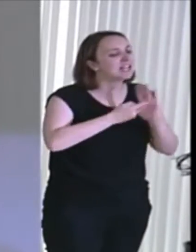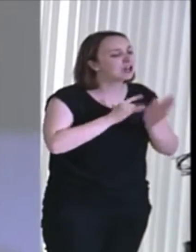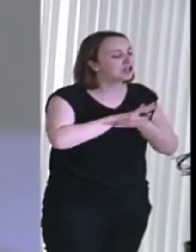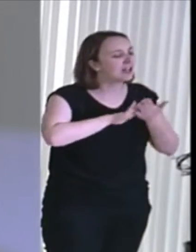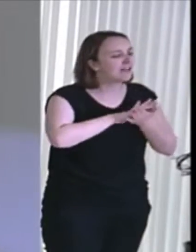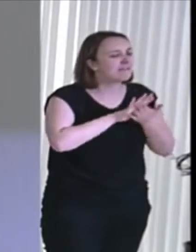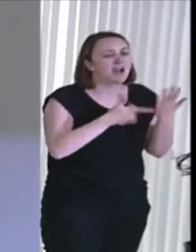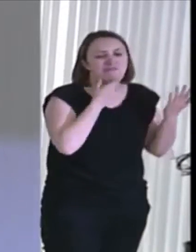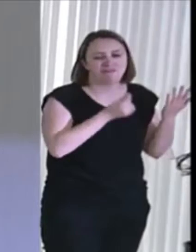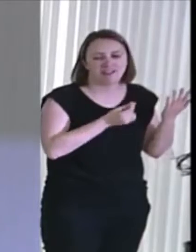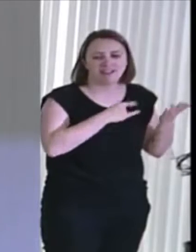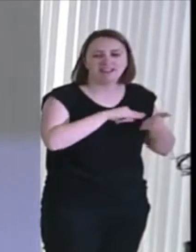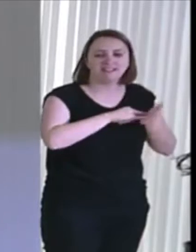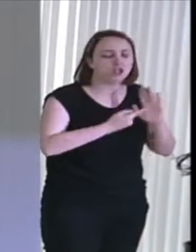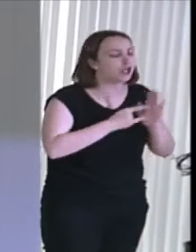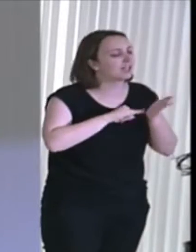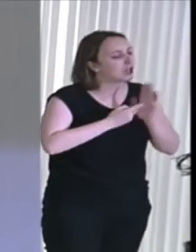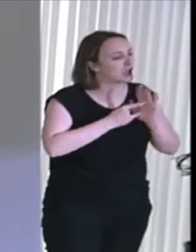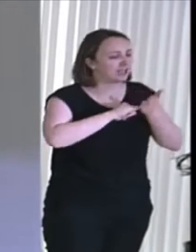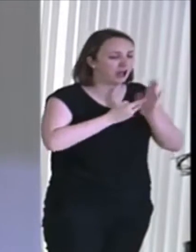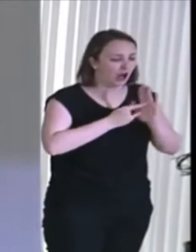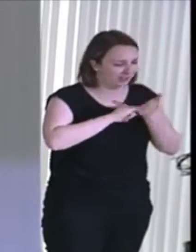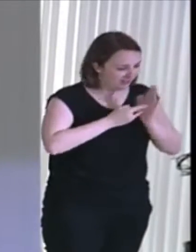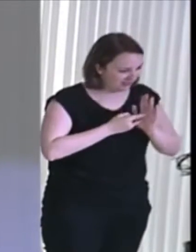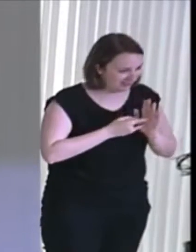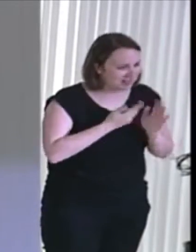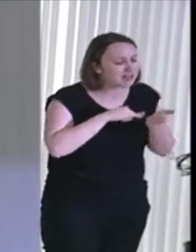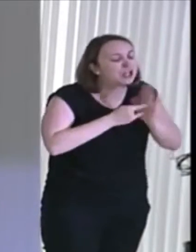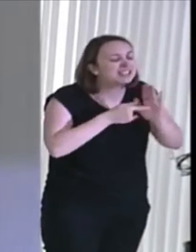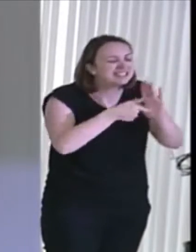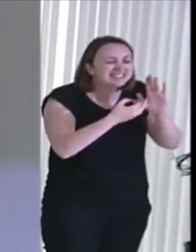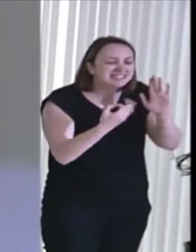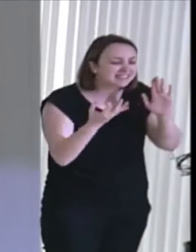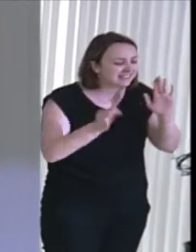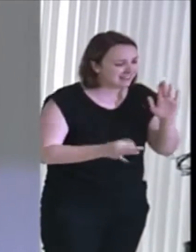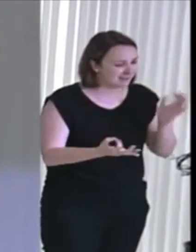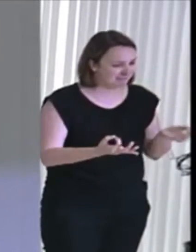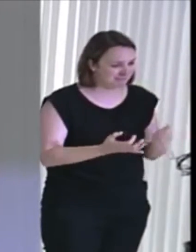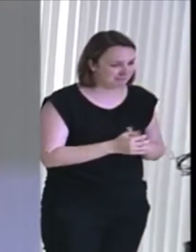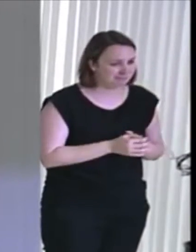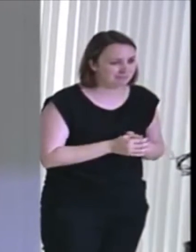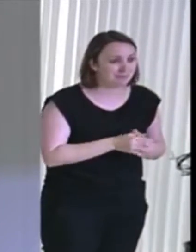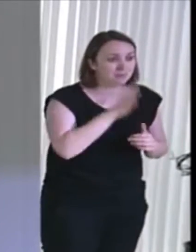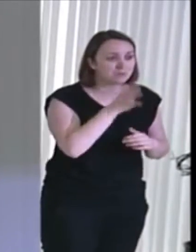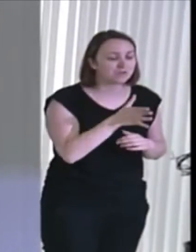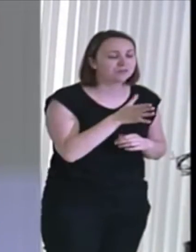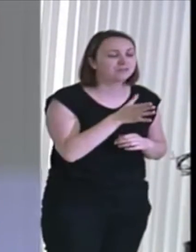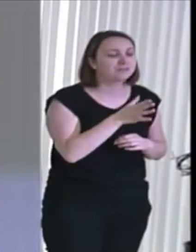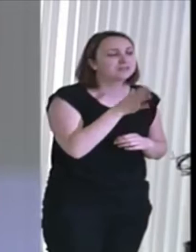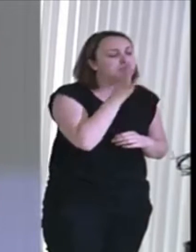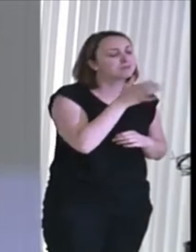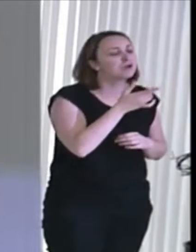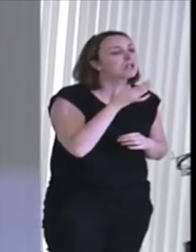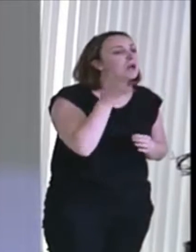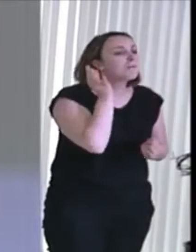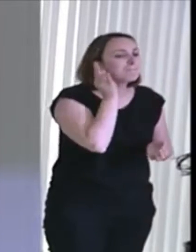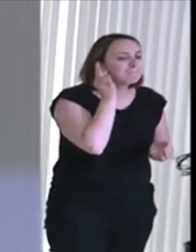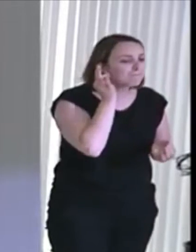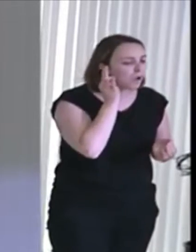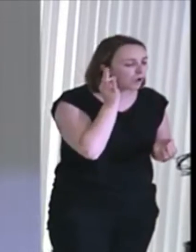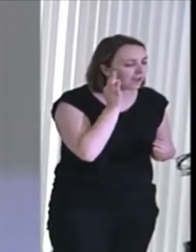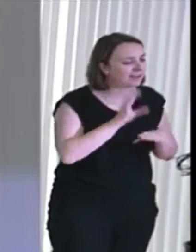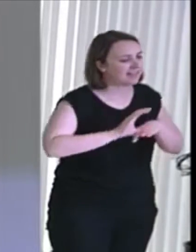muy fácil. Siempre hablamos de la tecnología, tecnología, tecnología. ¿Y eso qué es? Porque, ¿por qué no hay mujeres en